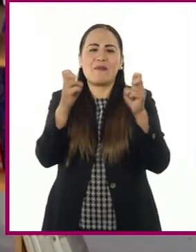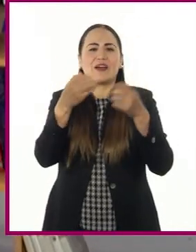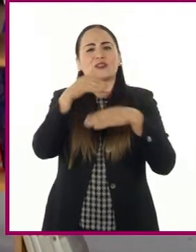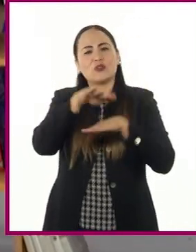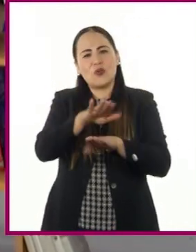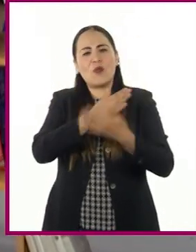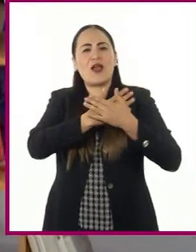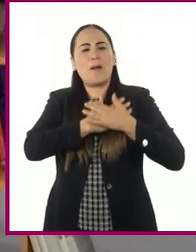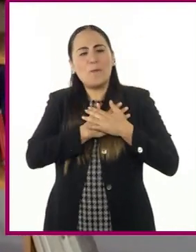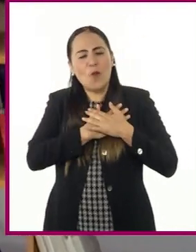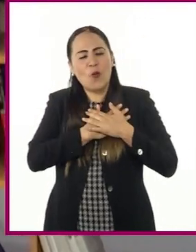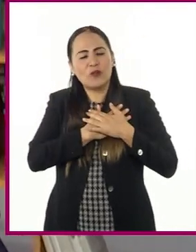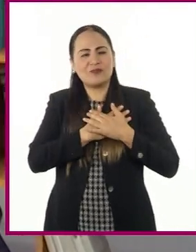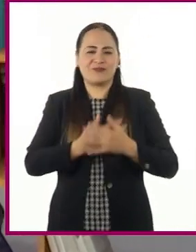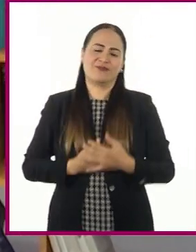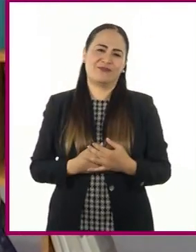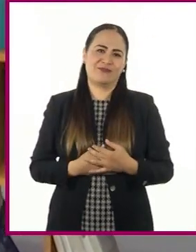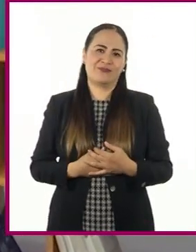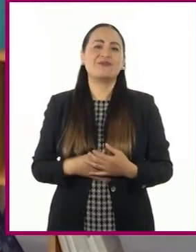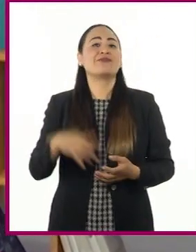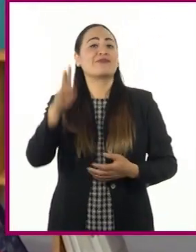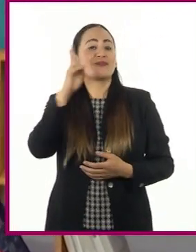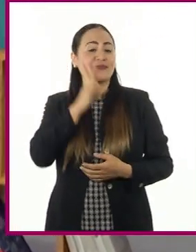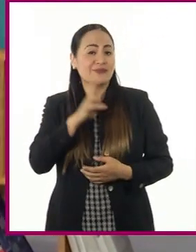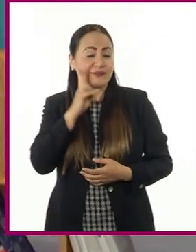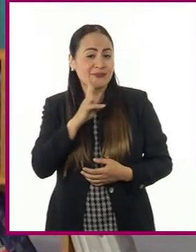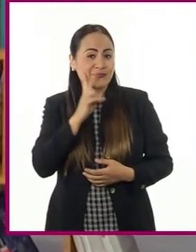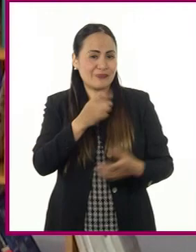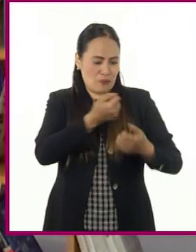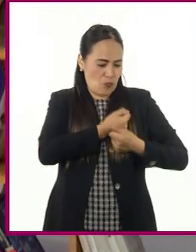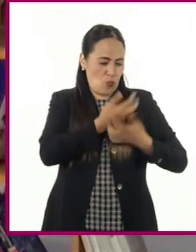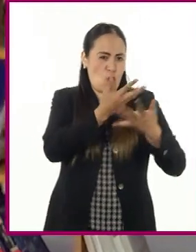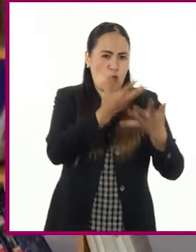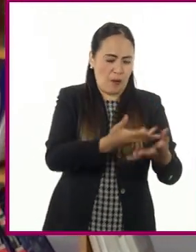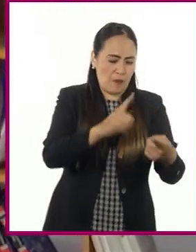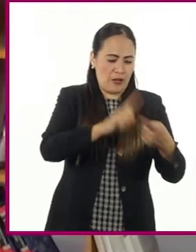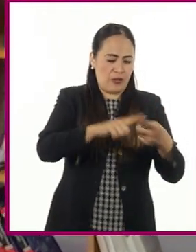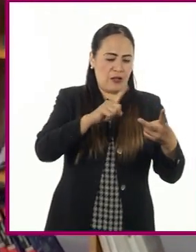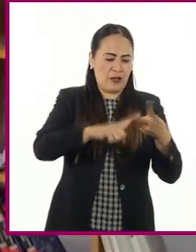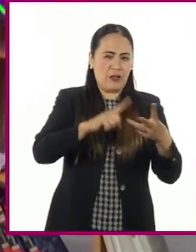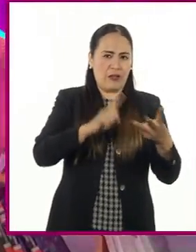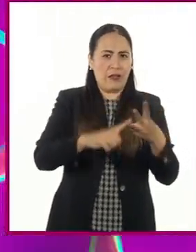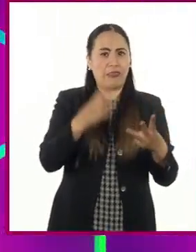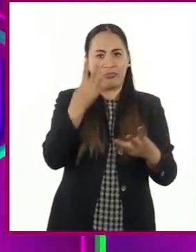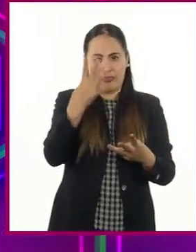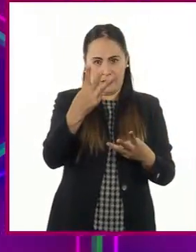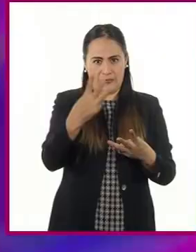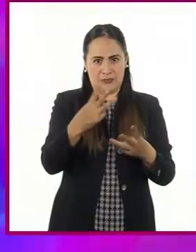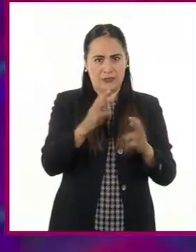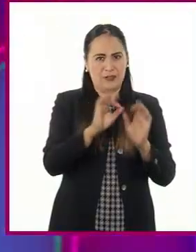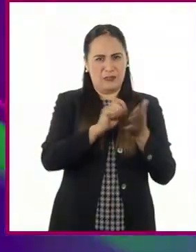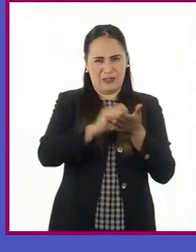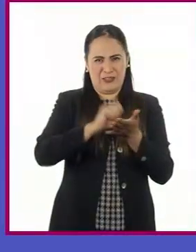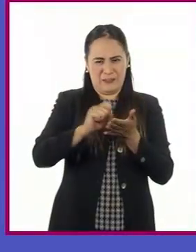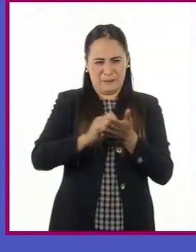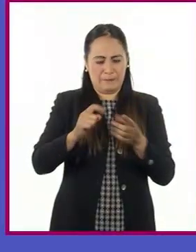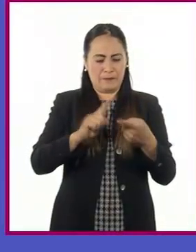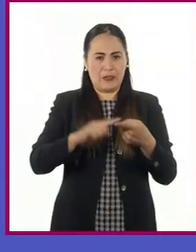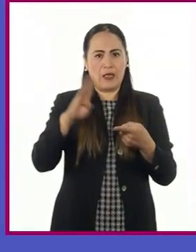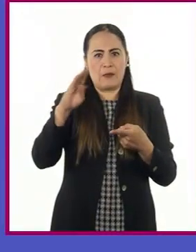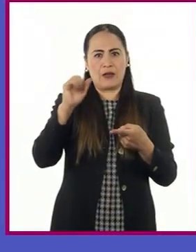qué manifiestan al respecto los poemas de tres diferentes corrientes literarias: el barroco,